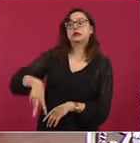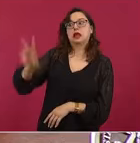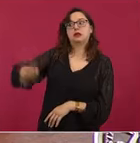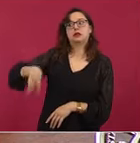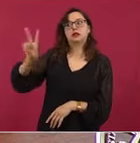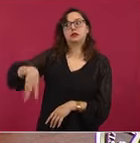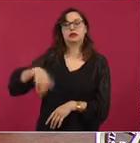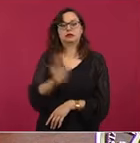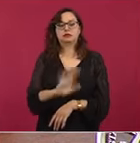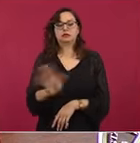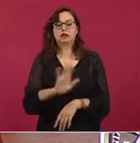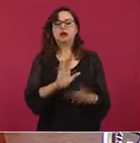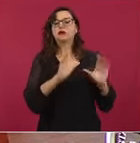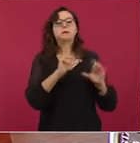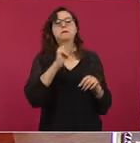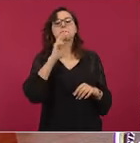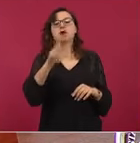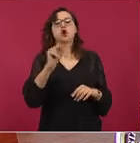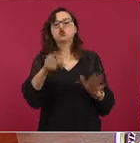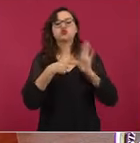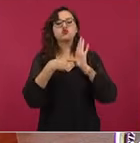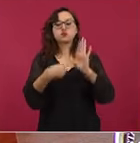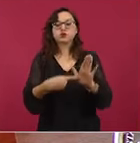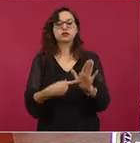No me vayan a cepillar.